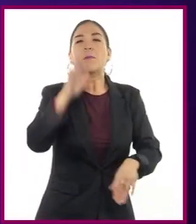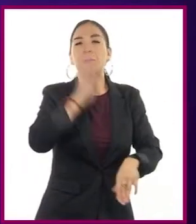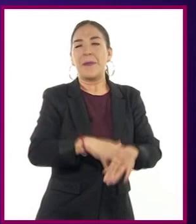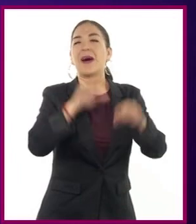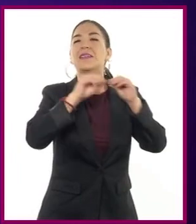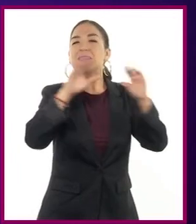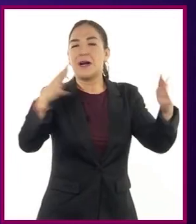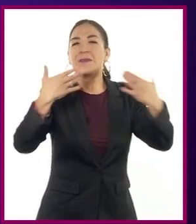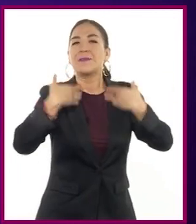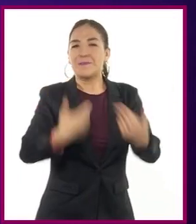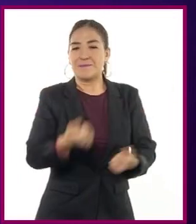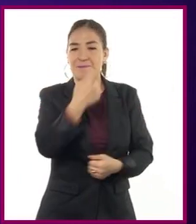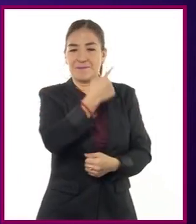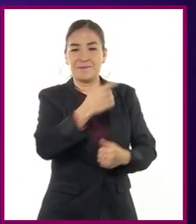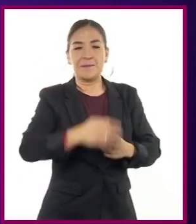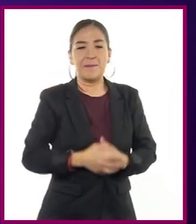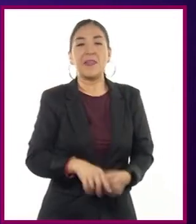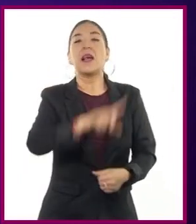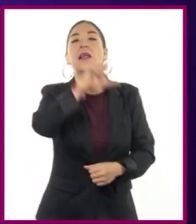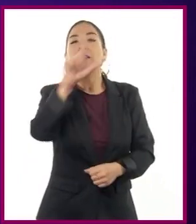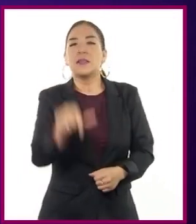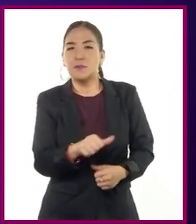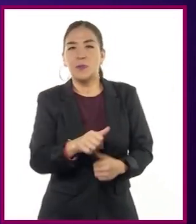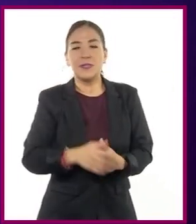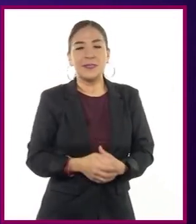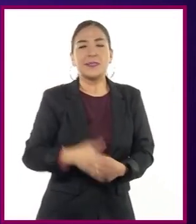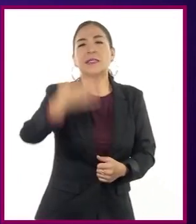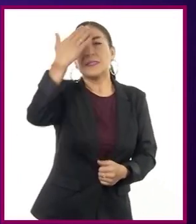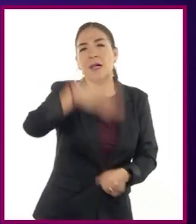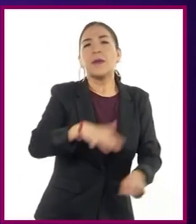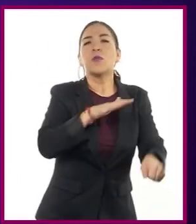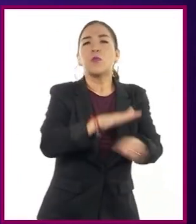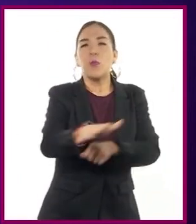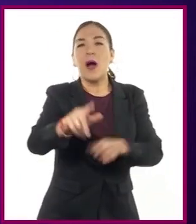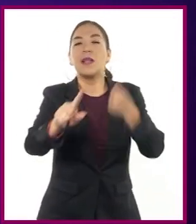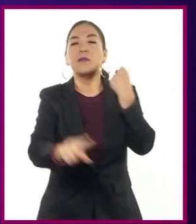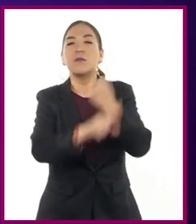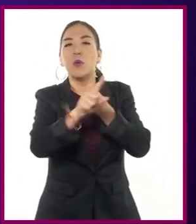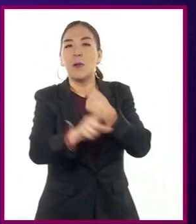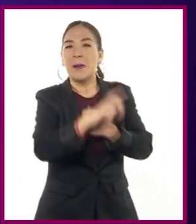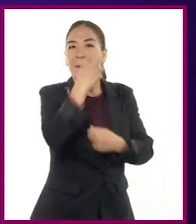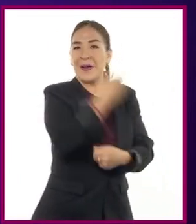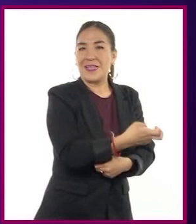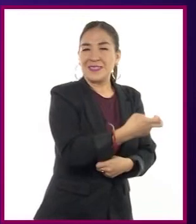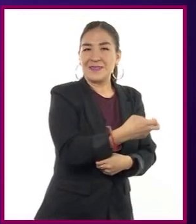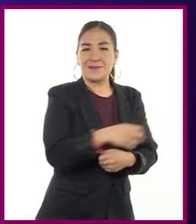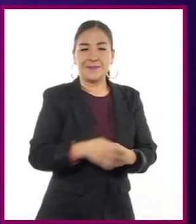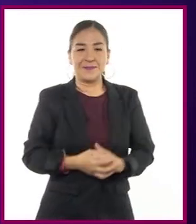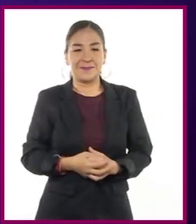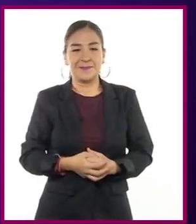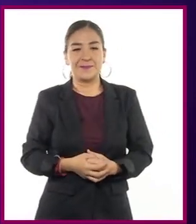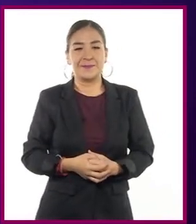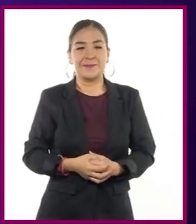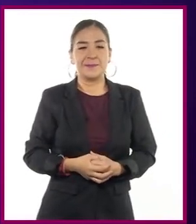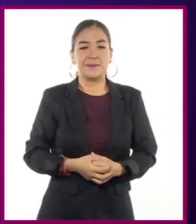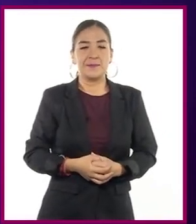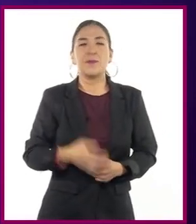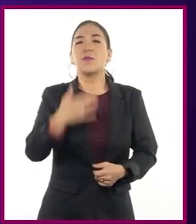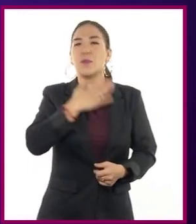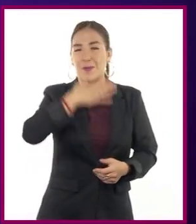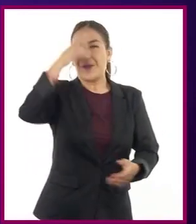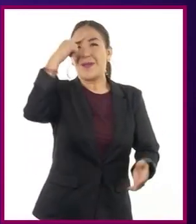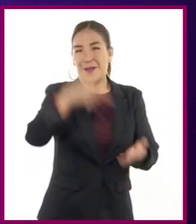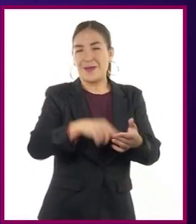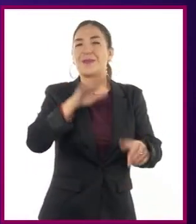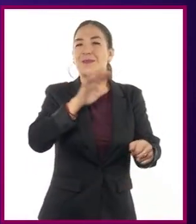clara. Y lo que sigue es saber cuál es el problema que se deriva de esta necesidad. Creo que ya